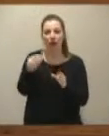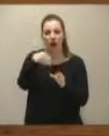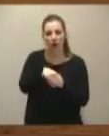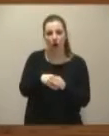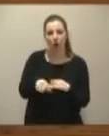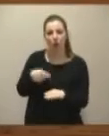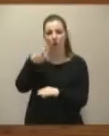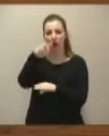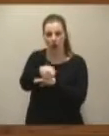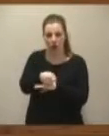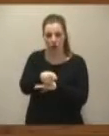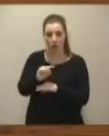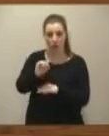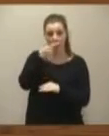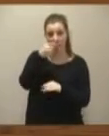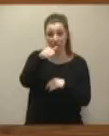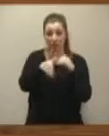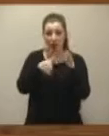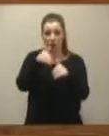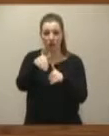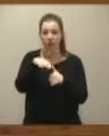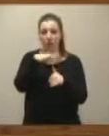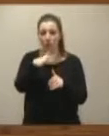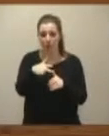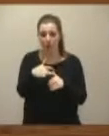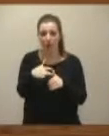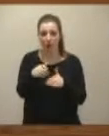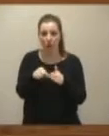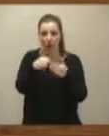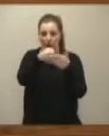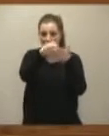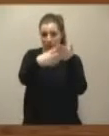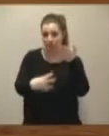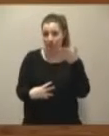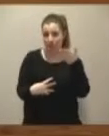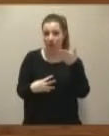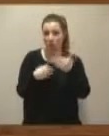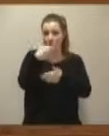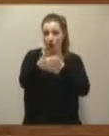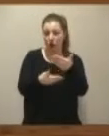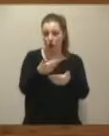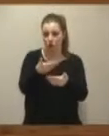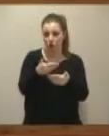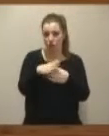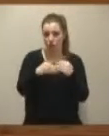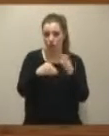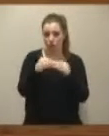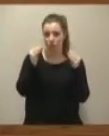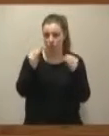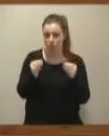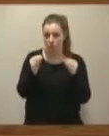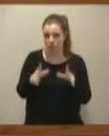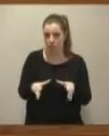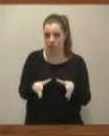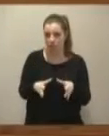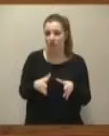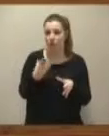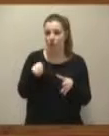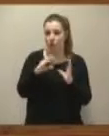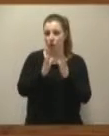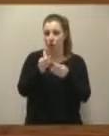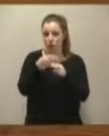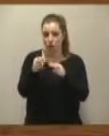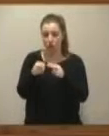celebración de primarias para la elección de cabezas de lista en un proceso de democratización interna de los partidos que, a nuestro modo de ver,